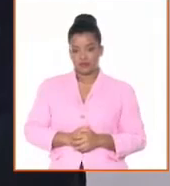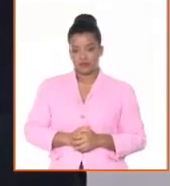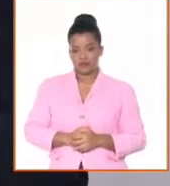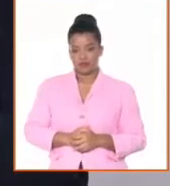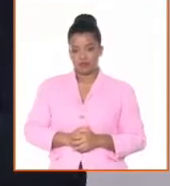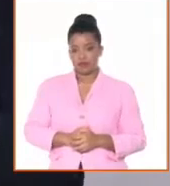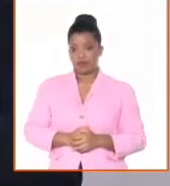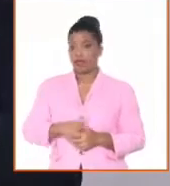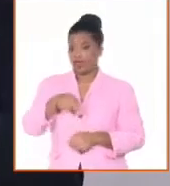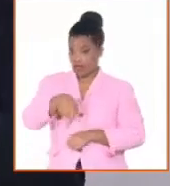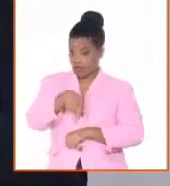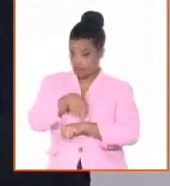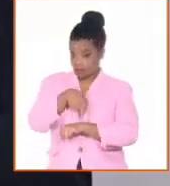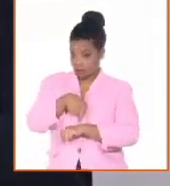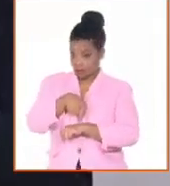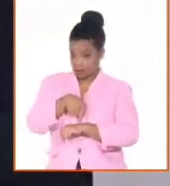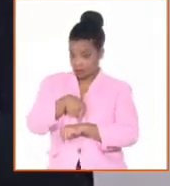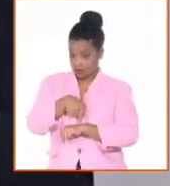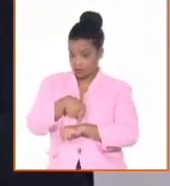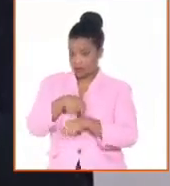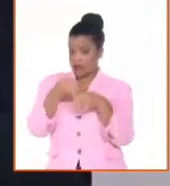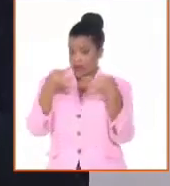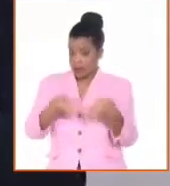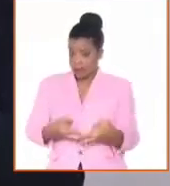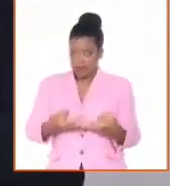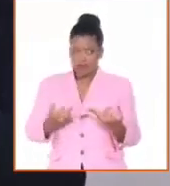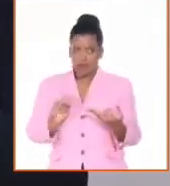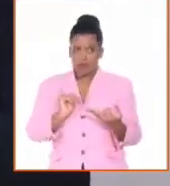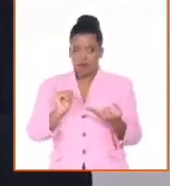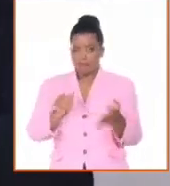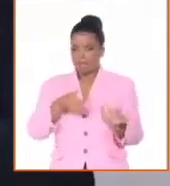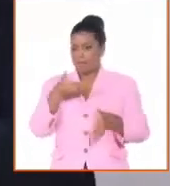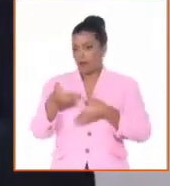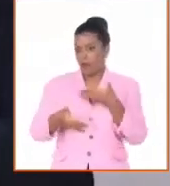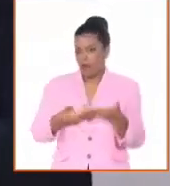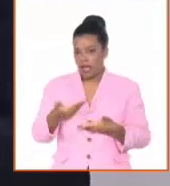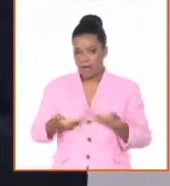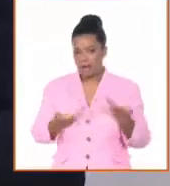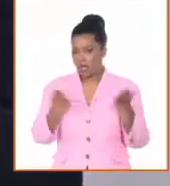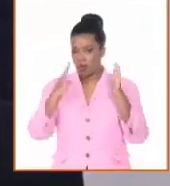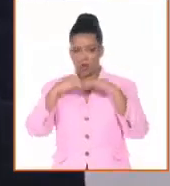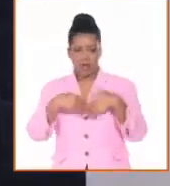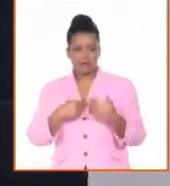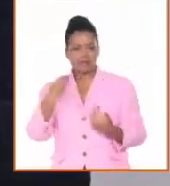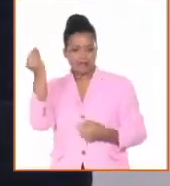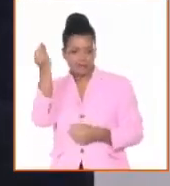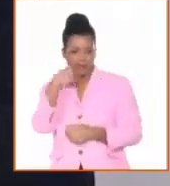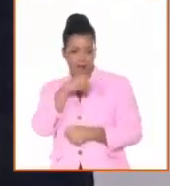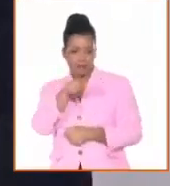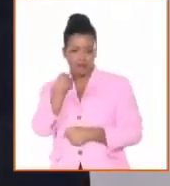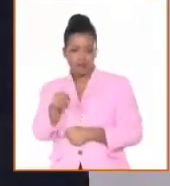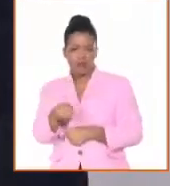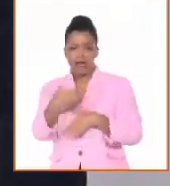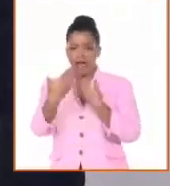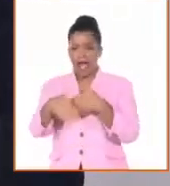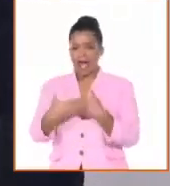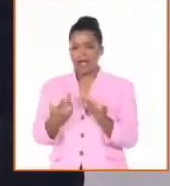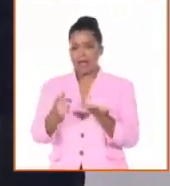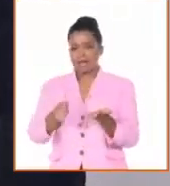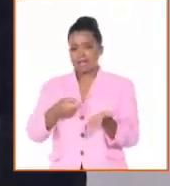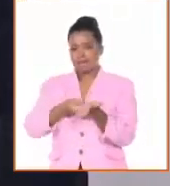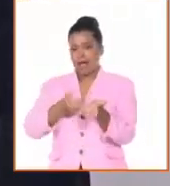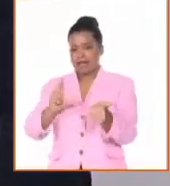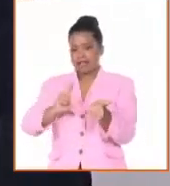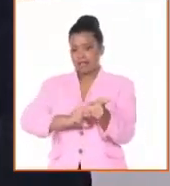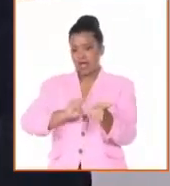este momento realmente no hay razón para quedar en manos de los especuladores para tener que pagar un sello a